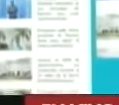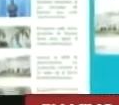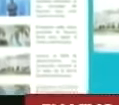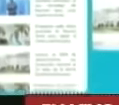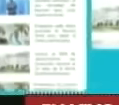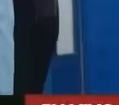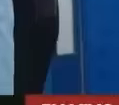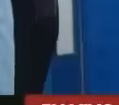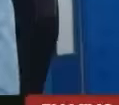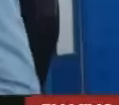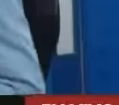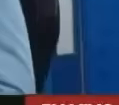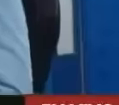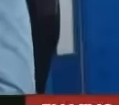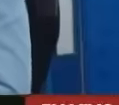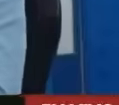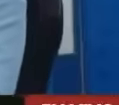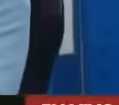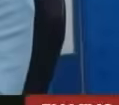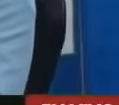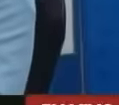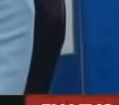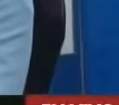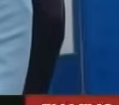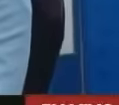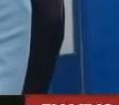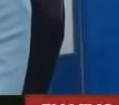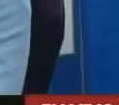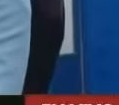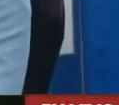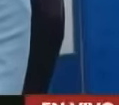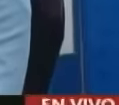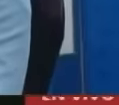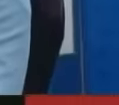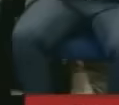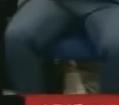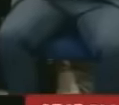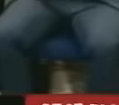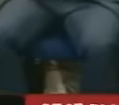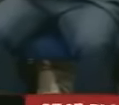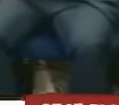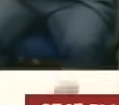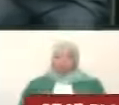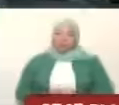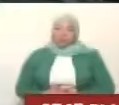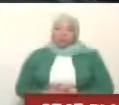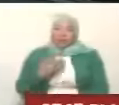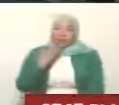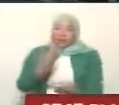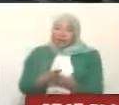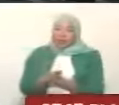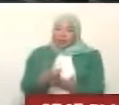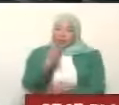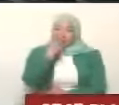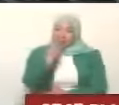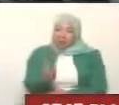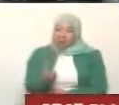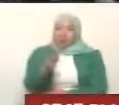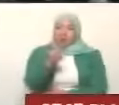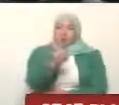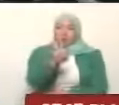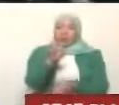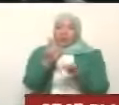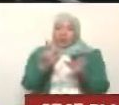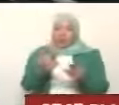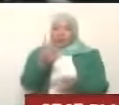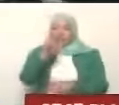Maduro más. Bueno, gracias, presidente, por esta invitación a la edición número 43 de Con Maduro Más. Vamos a